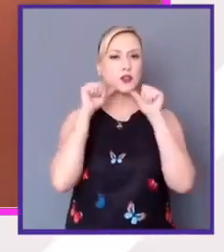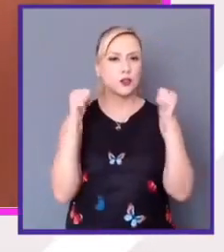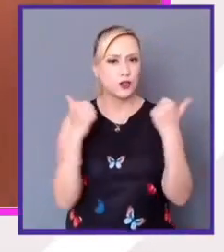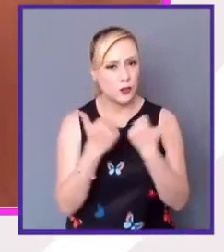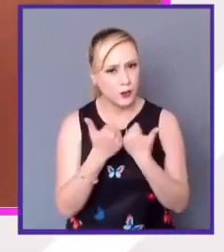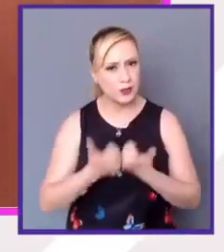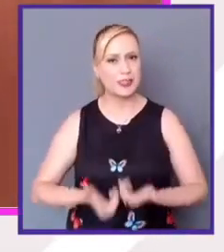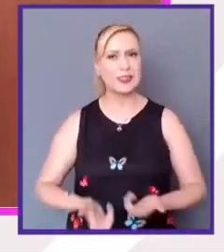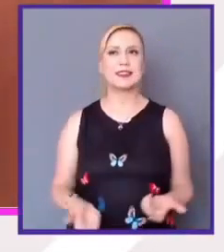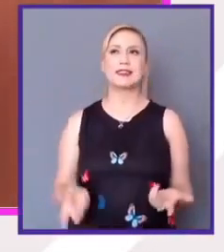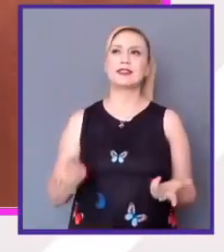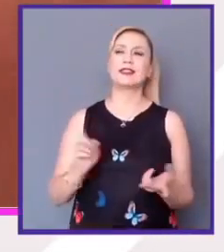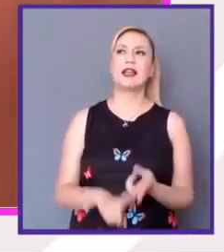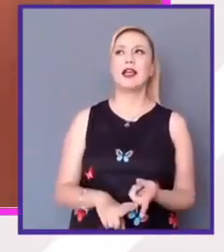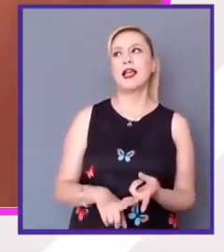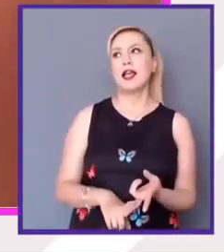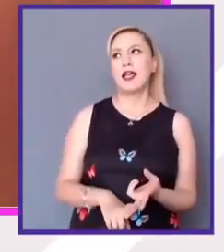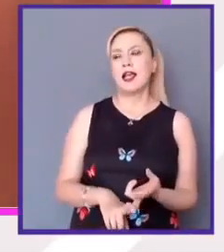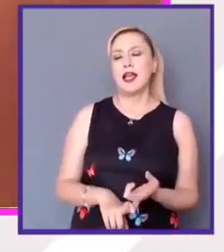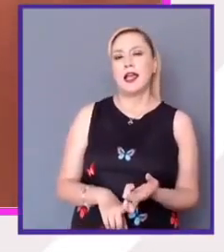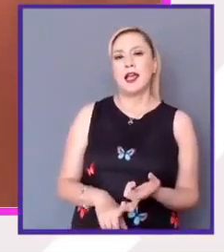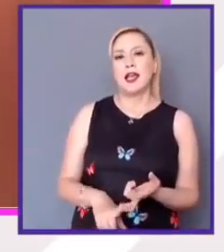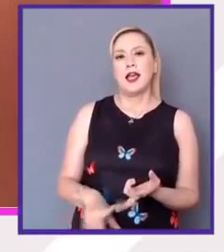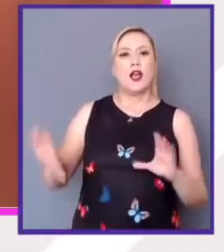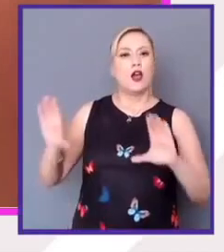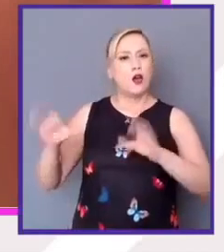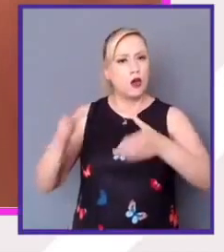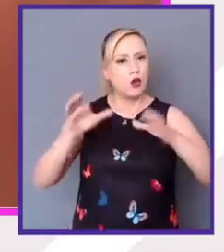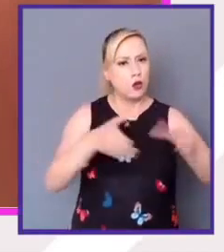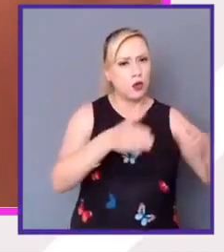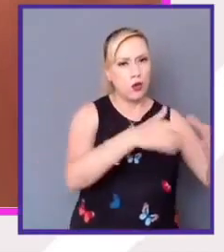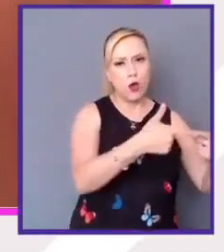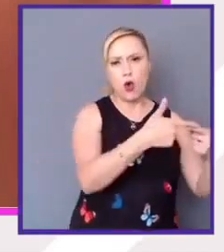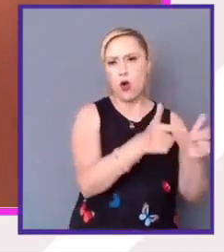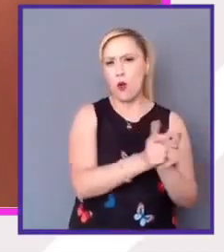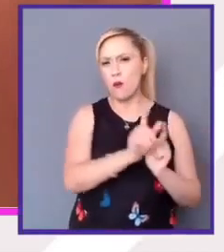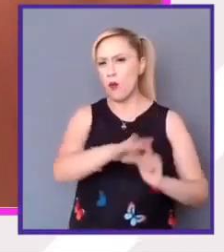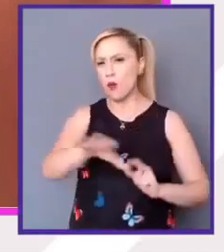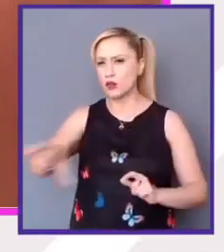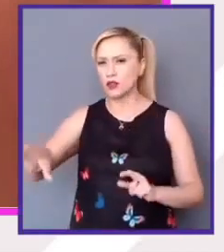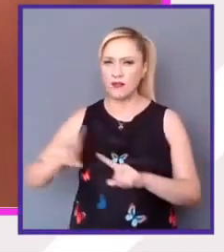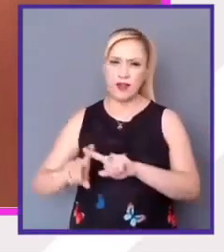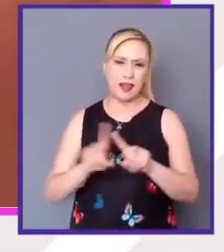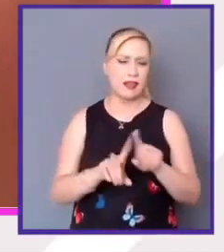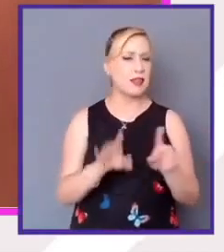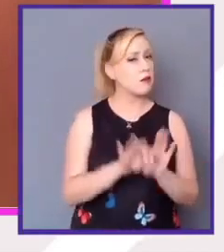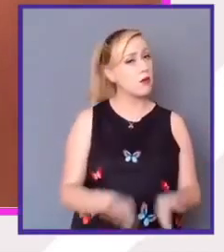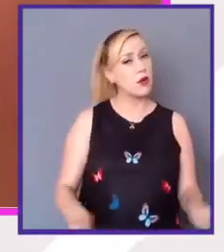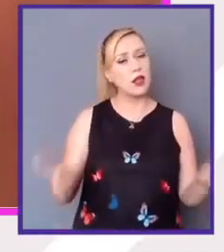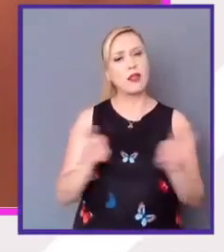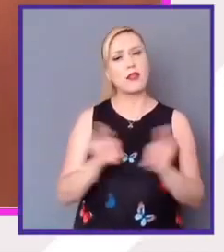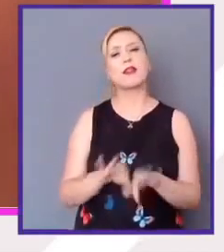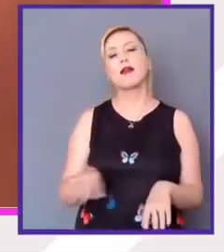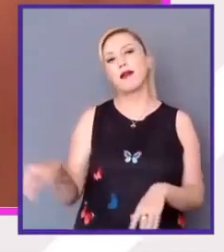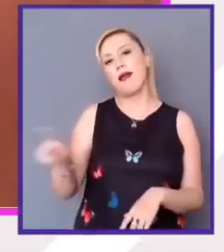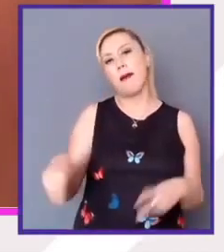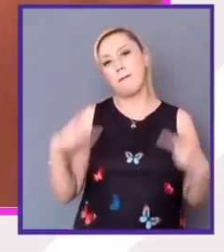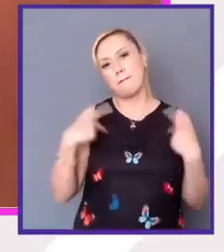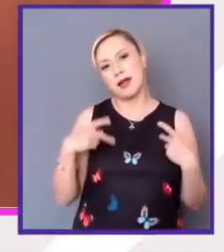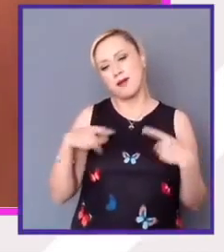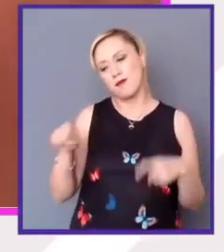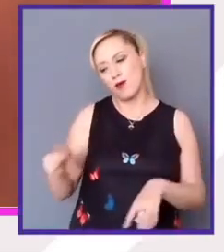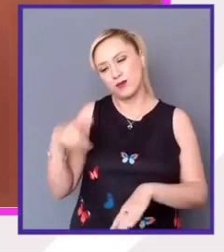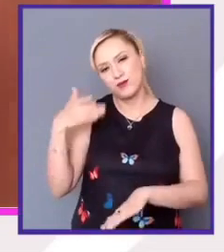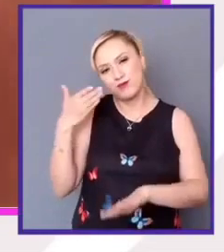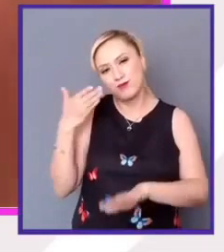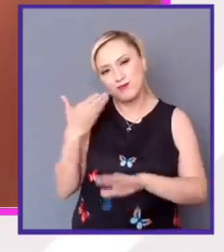ejemplo, con otro tipo de colectivos y colectivas, ¿no? Eso es bien importante porque pues son las personas, son los colectivos